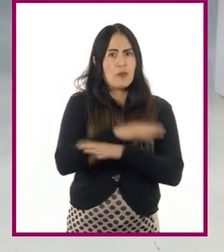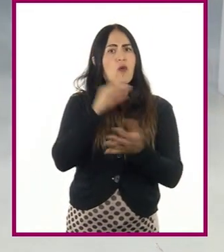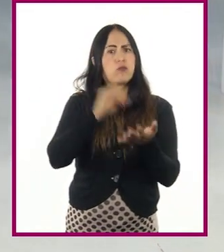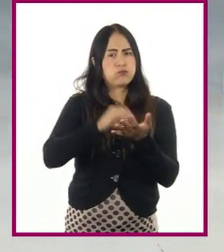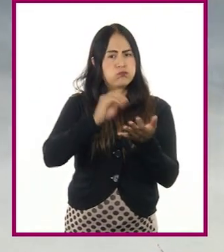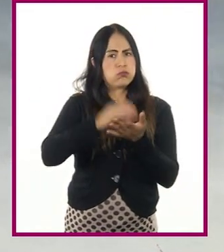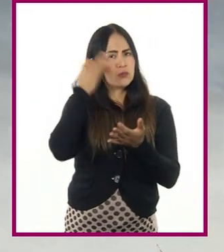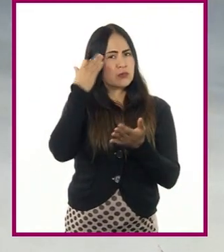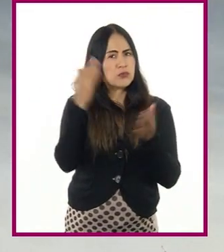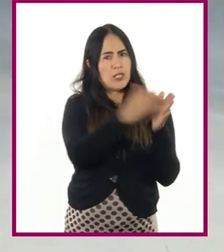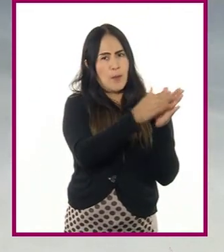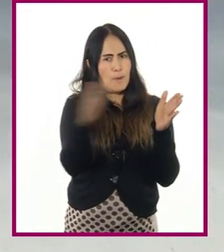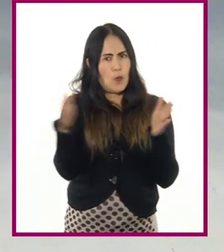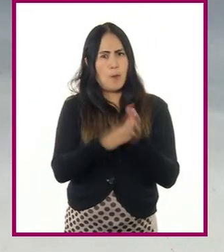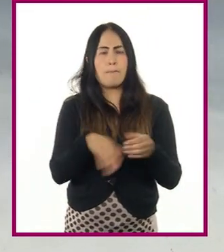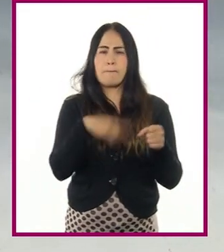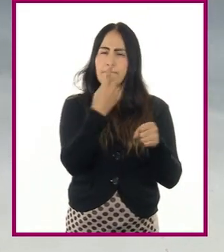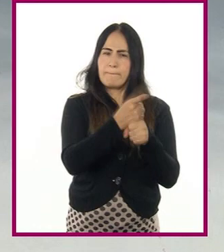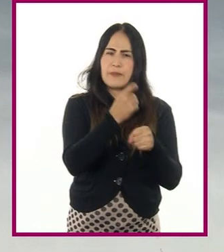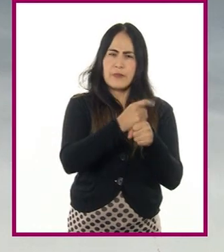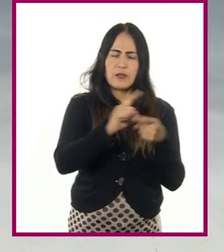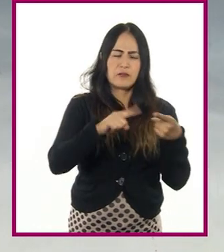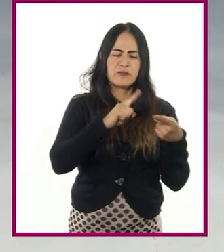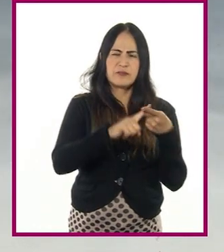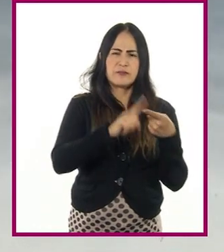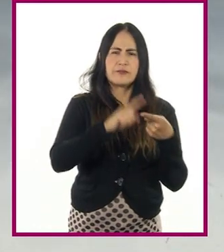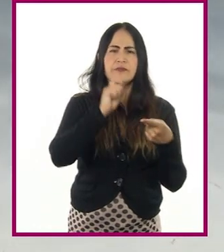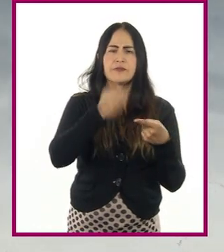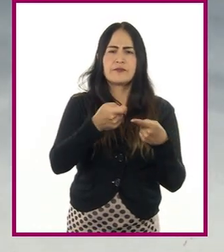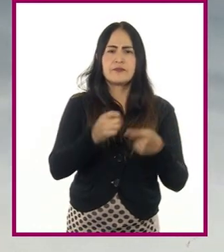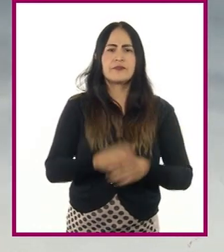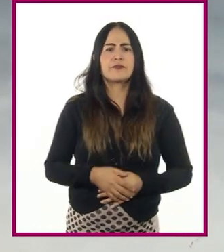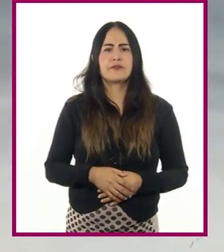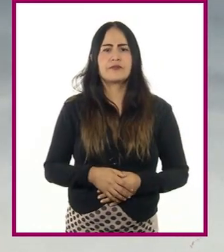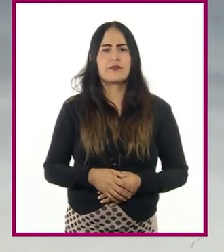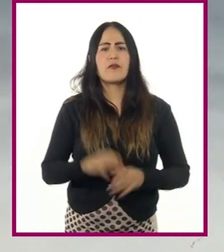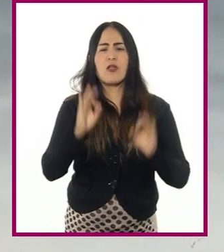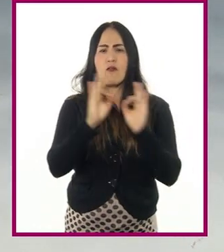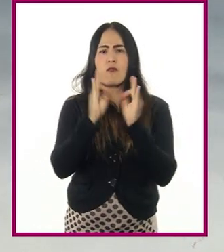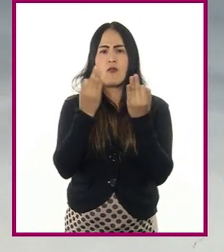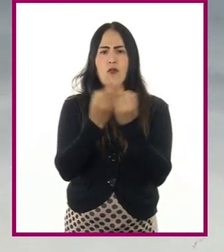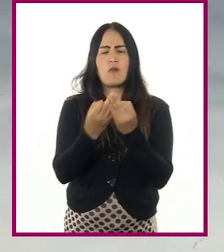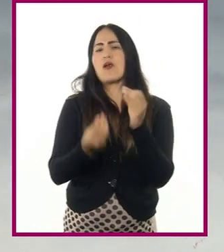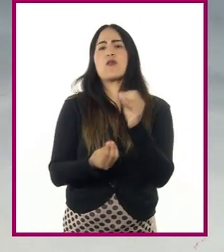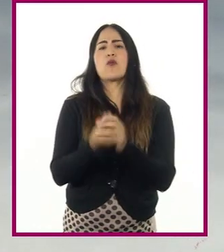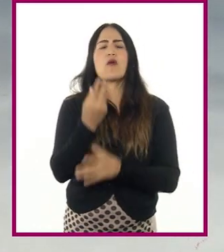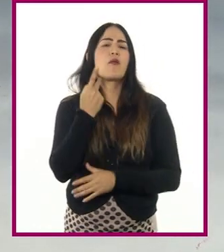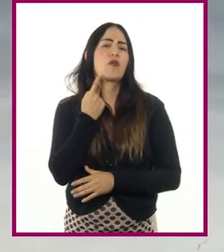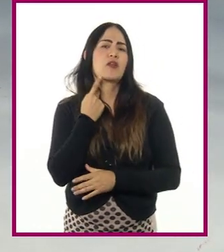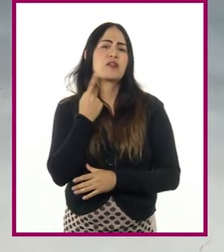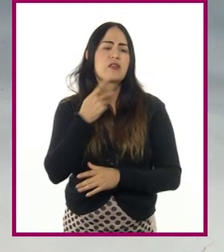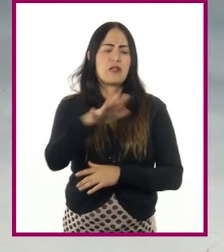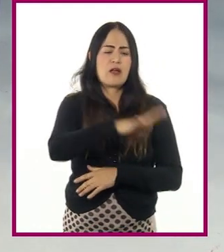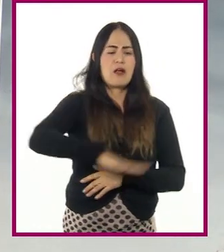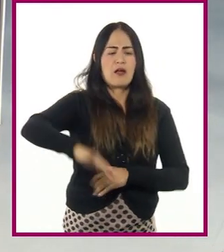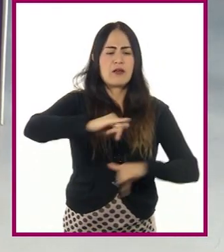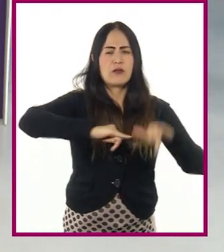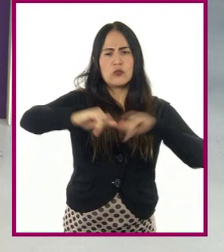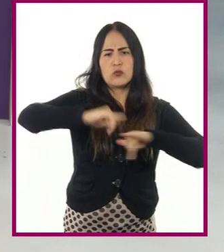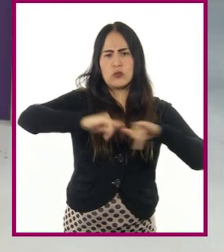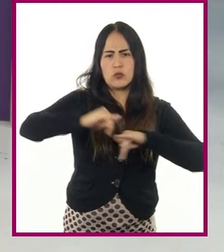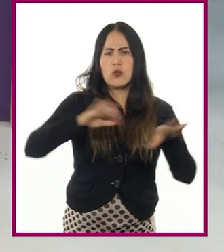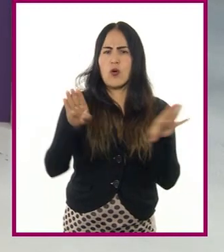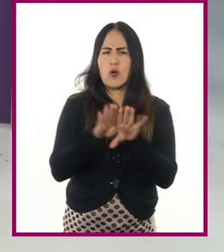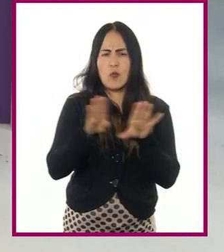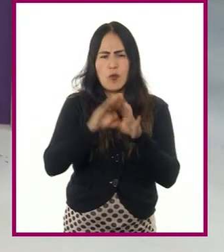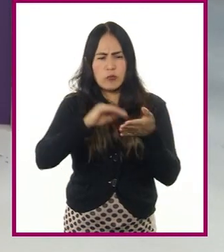esta época. El primero se refiere a la adopción de una nueva política demográfica basada en la planeación